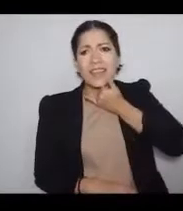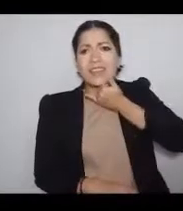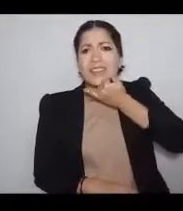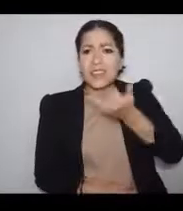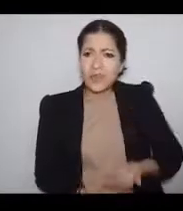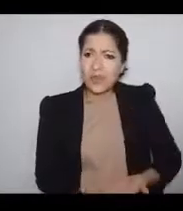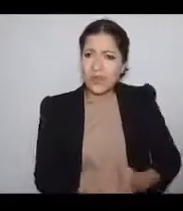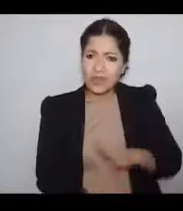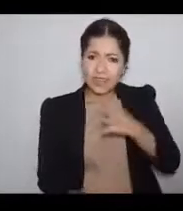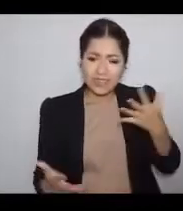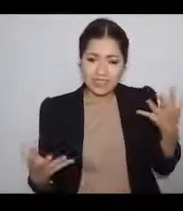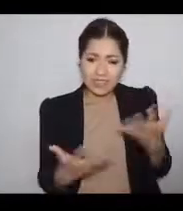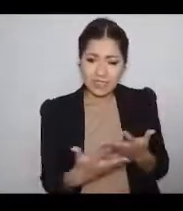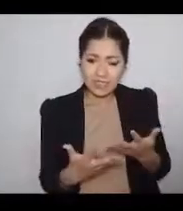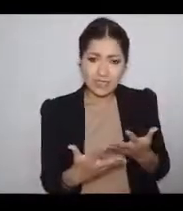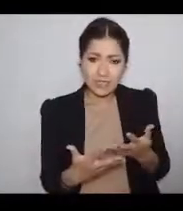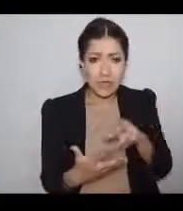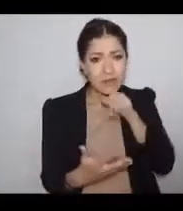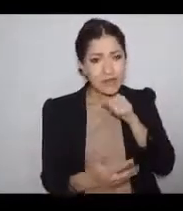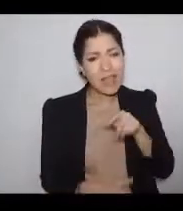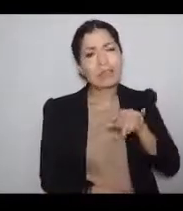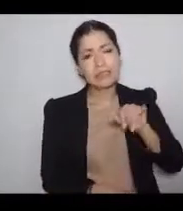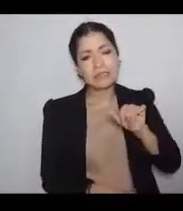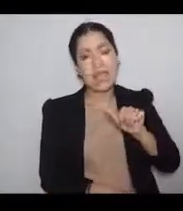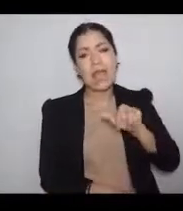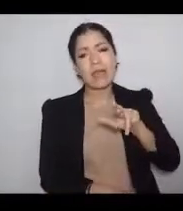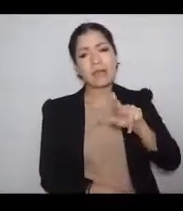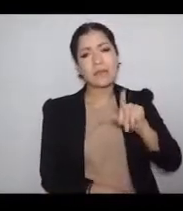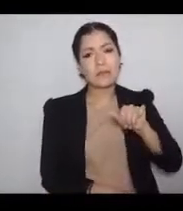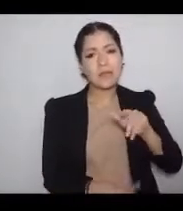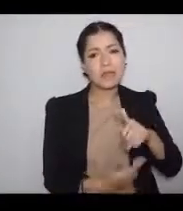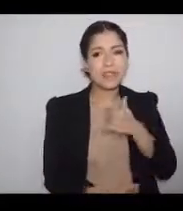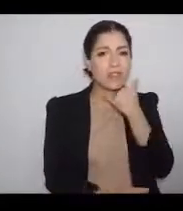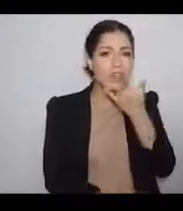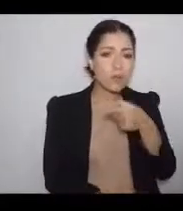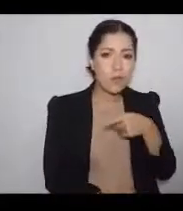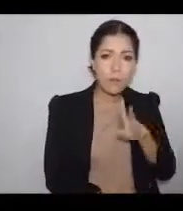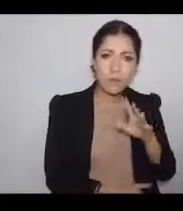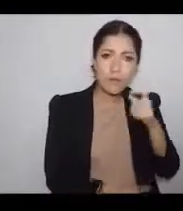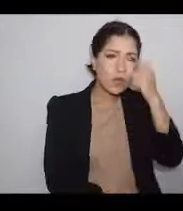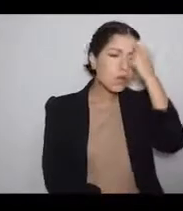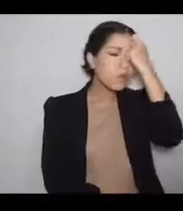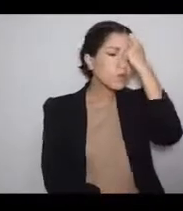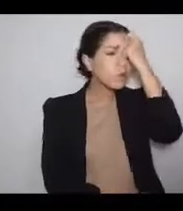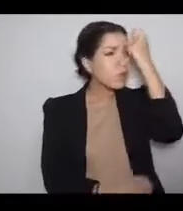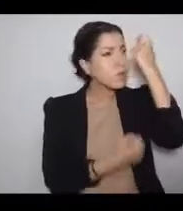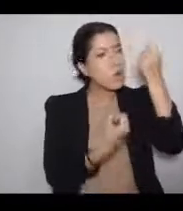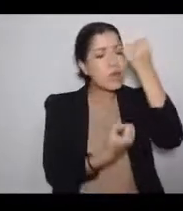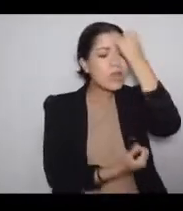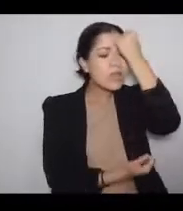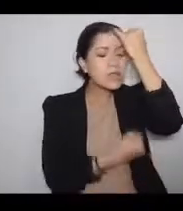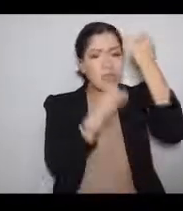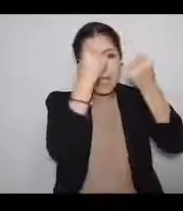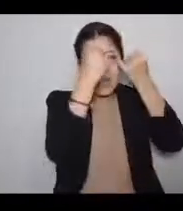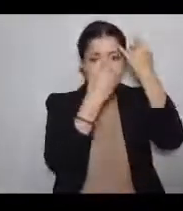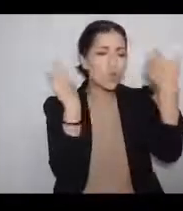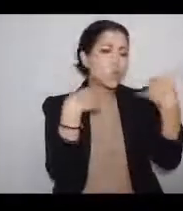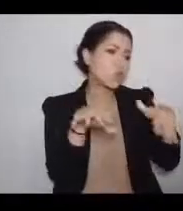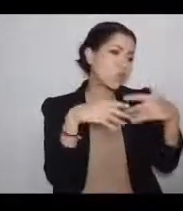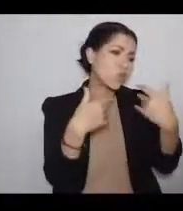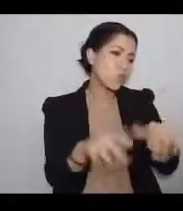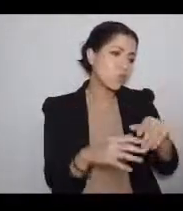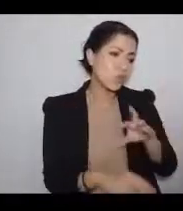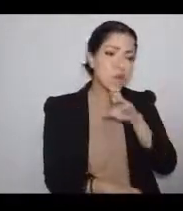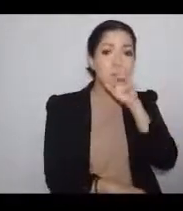de principiante. La cagaba en aritmética, pero tenía una imaginación fabulosa. Ajá. Se le hacía más fácil inventar una teoría que resolver una